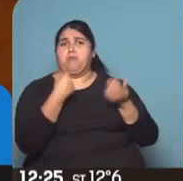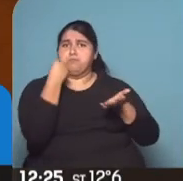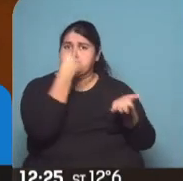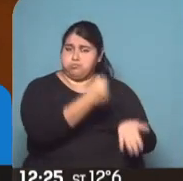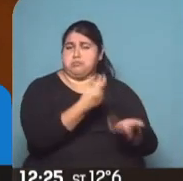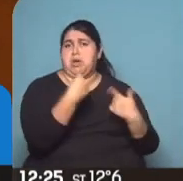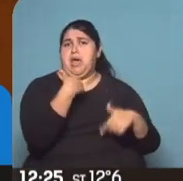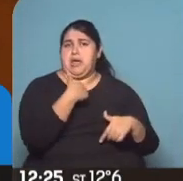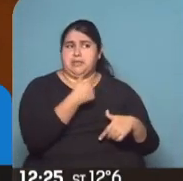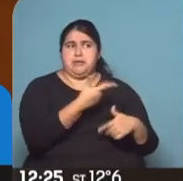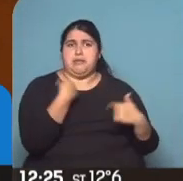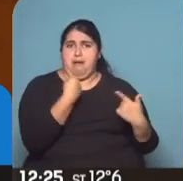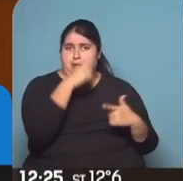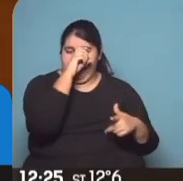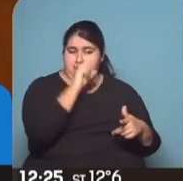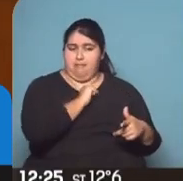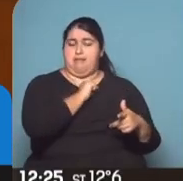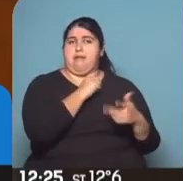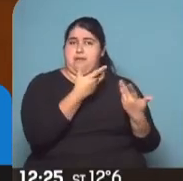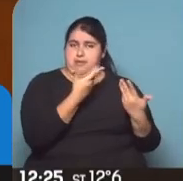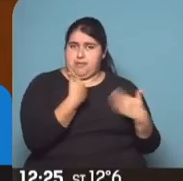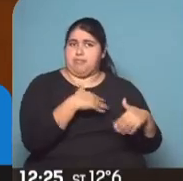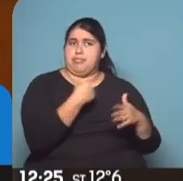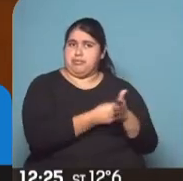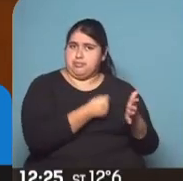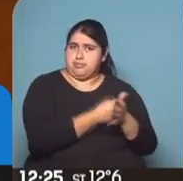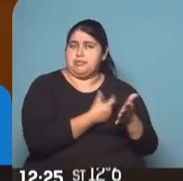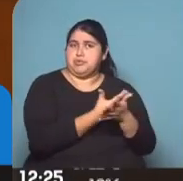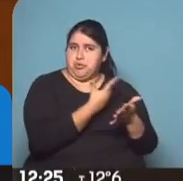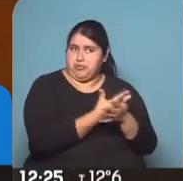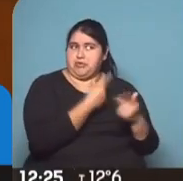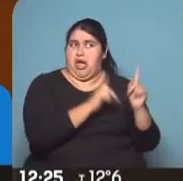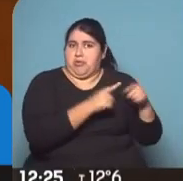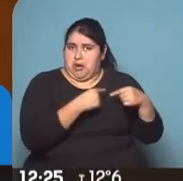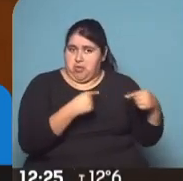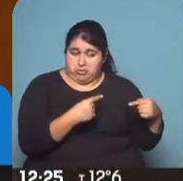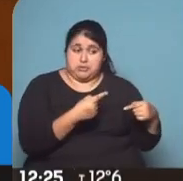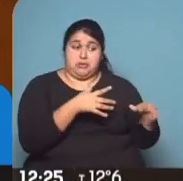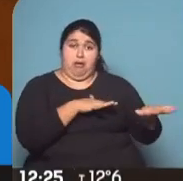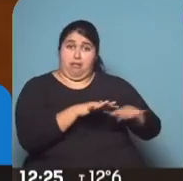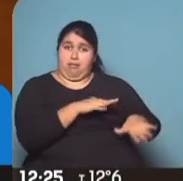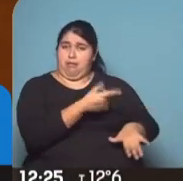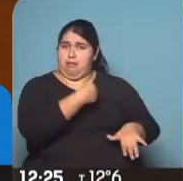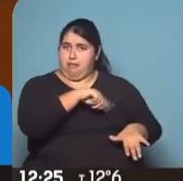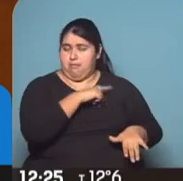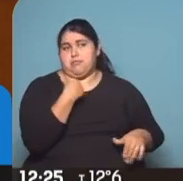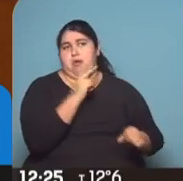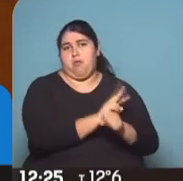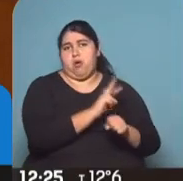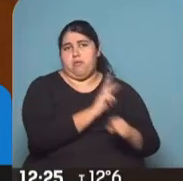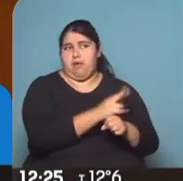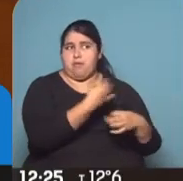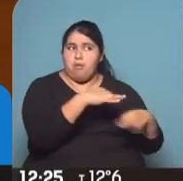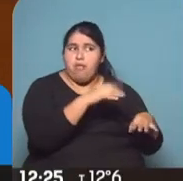y asumiendo riesgos y bueno un poco nuestra función va a ser cuidar esa mano de